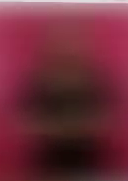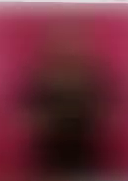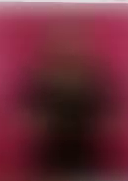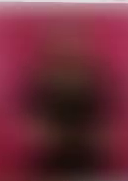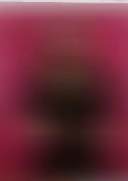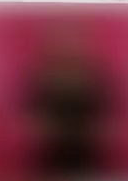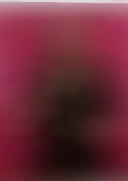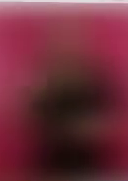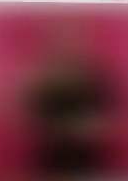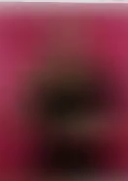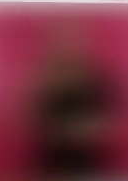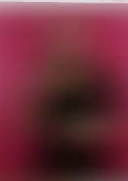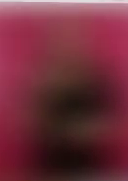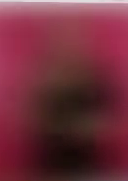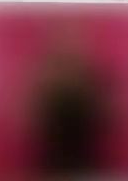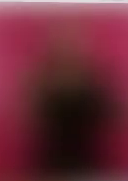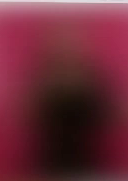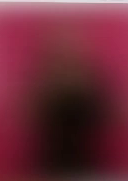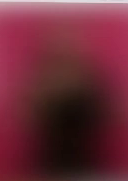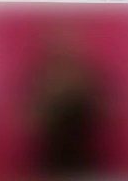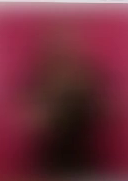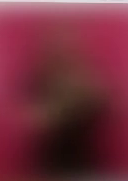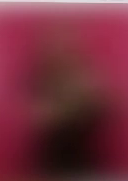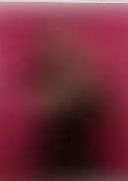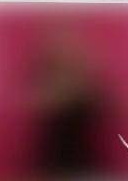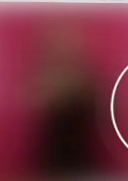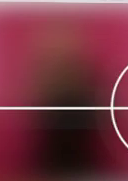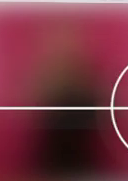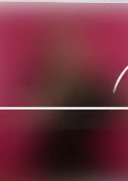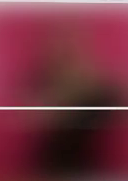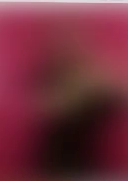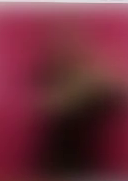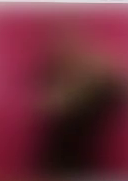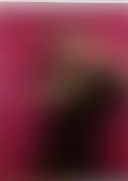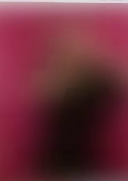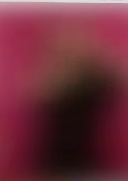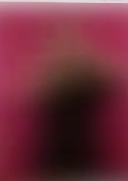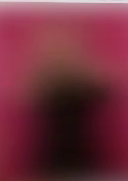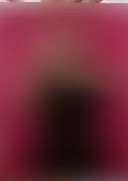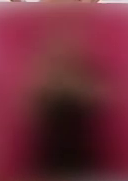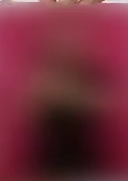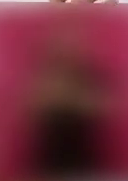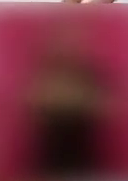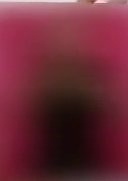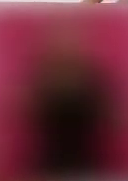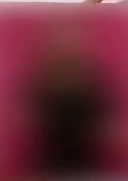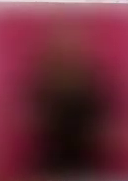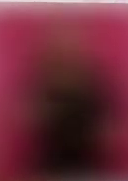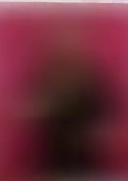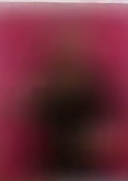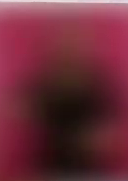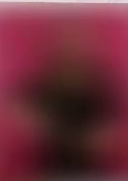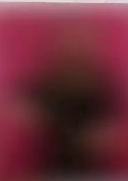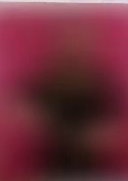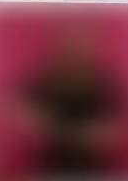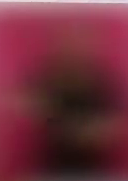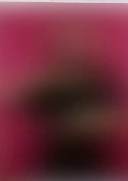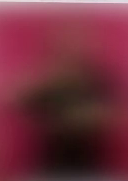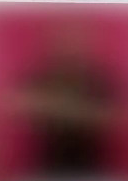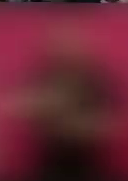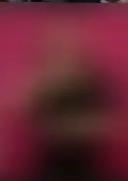apoyo de los gobernadores de las gobernadoras porque estamos trabajando